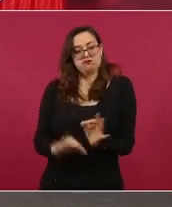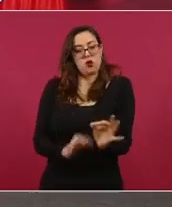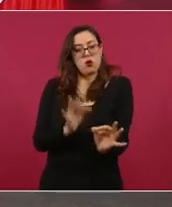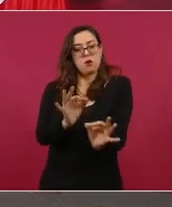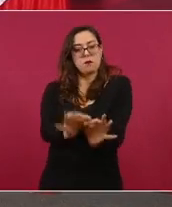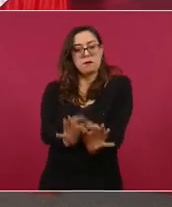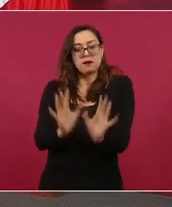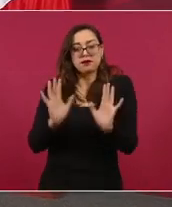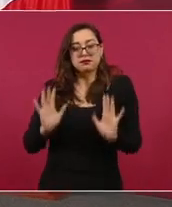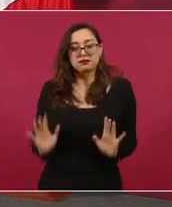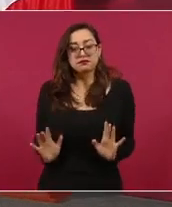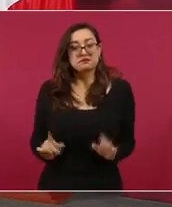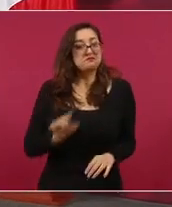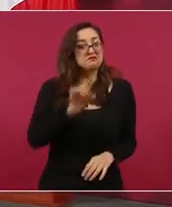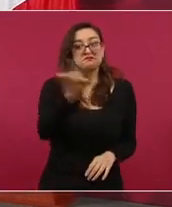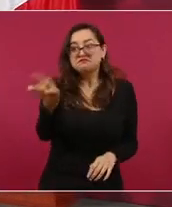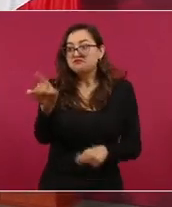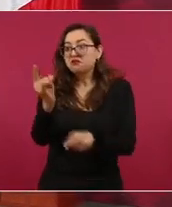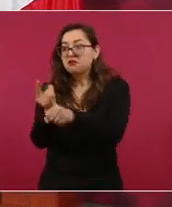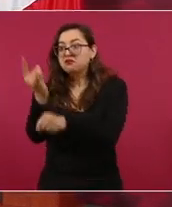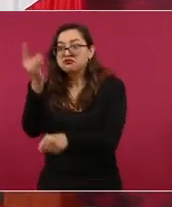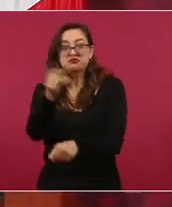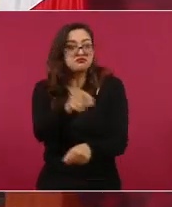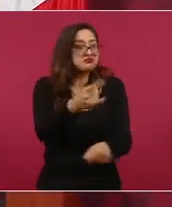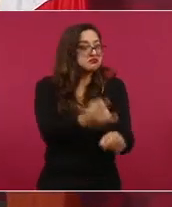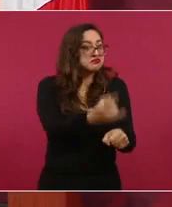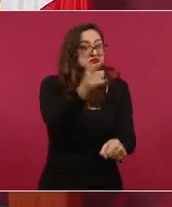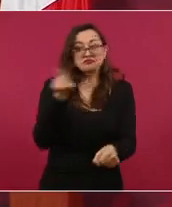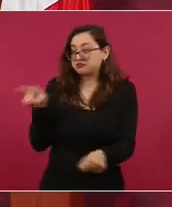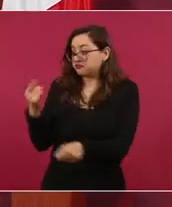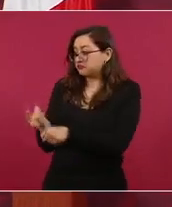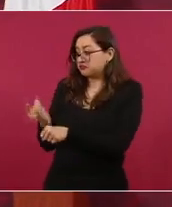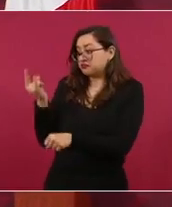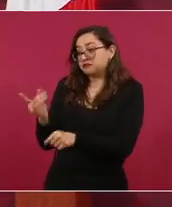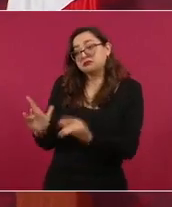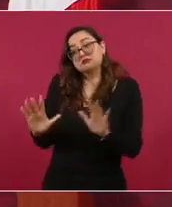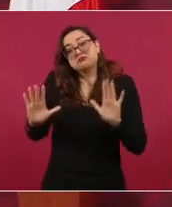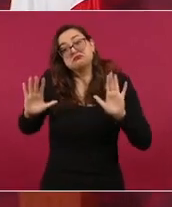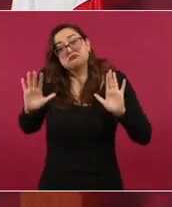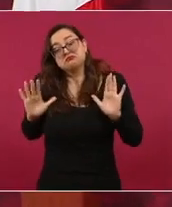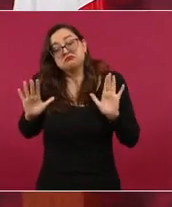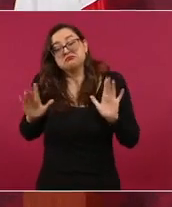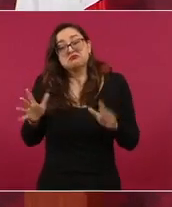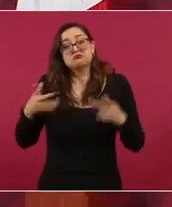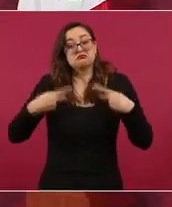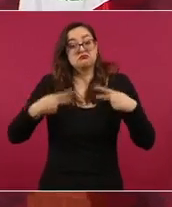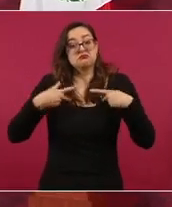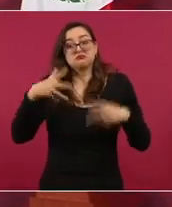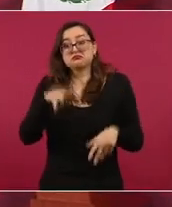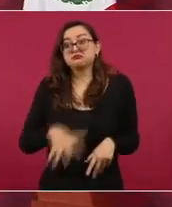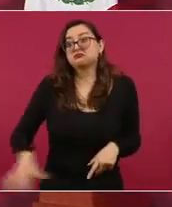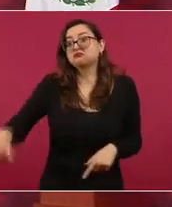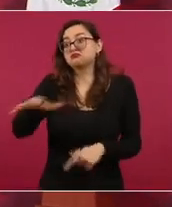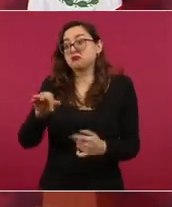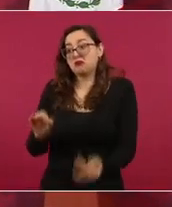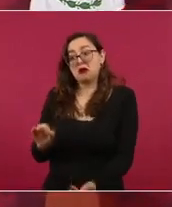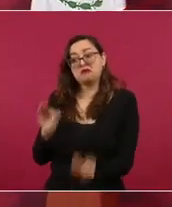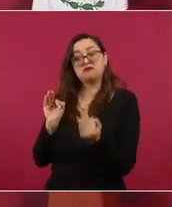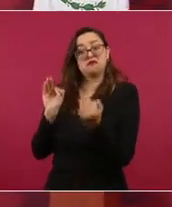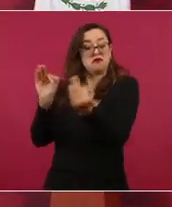y cada quien que asuma su responsabilidad. Ayer también hablaba yo de eso con los empresarios, ¿no?